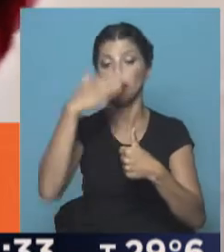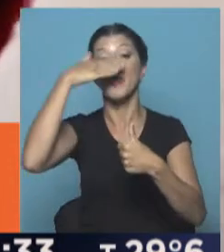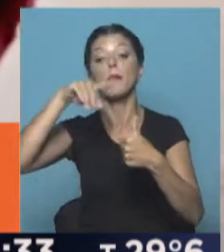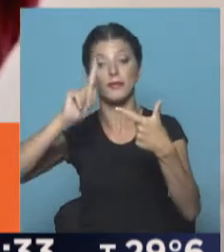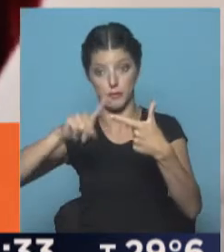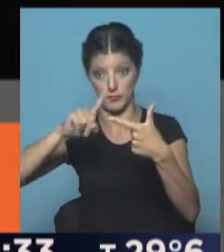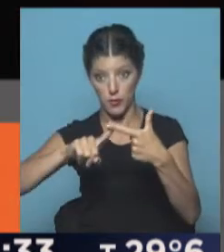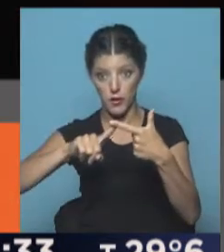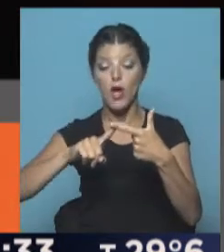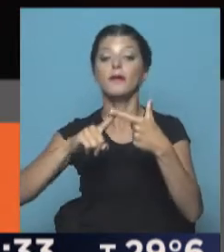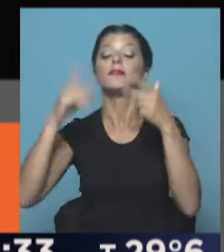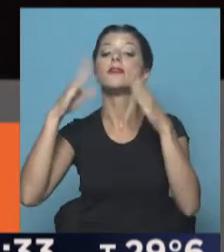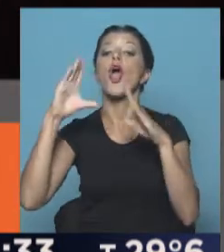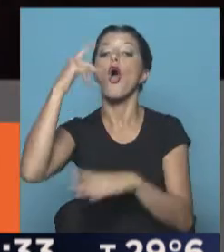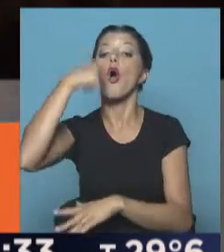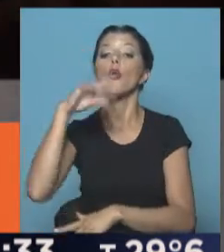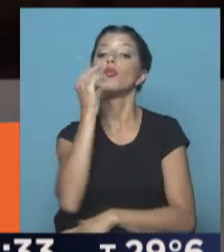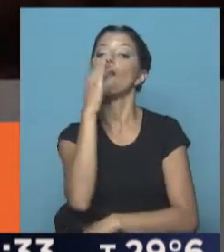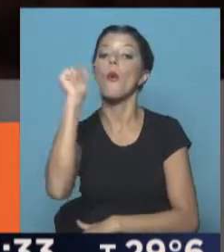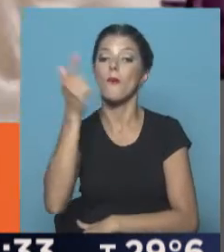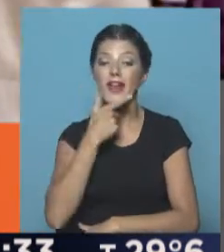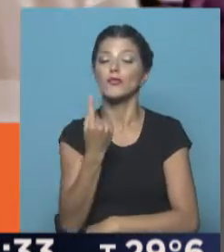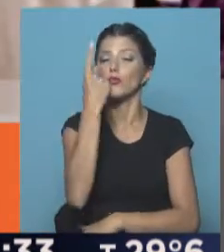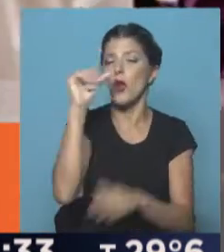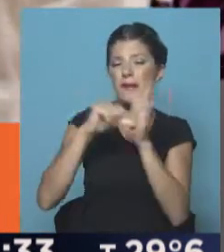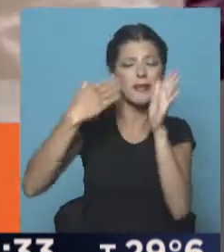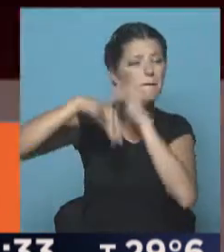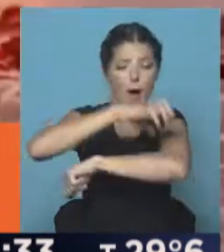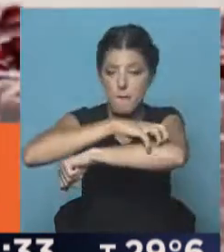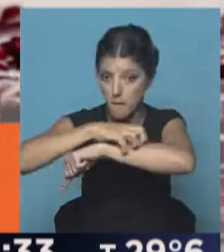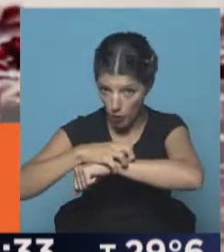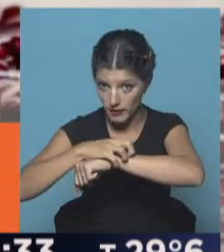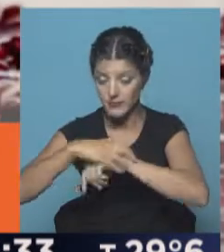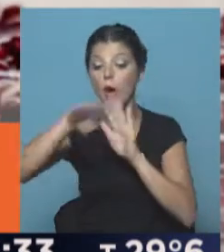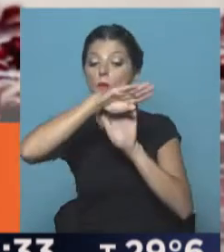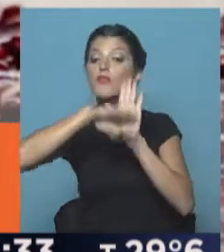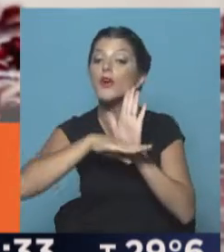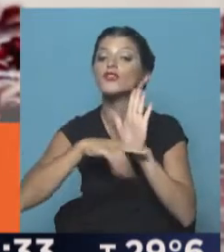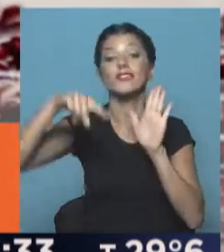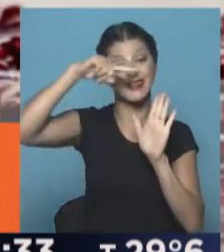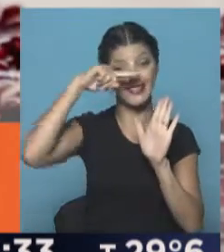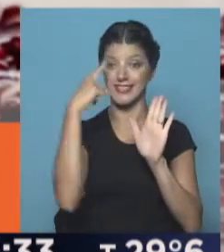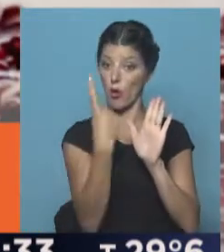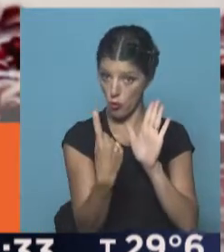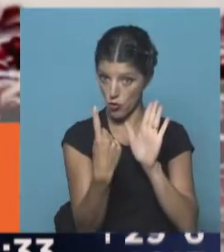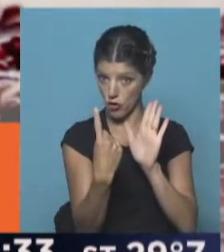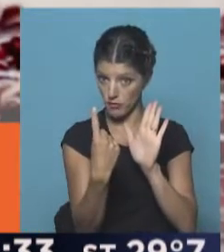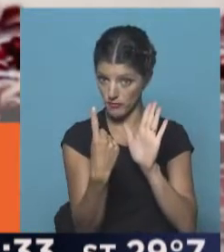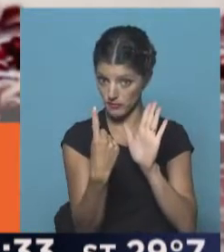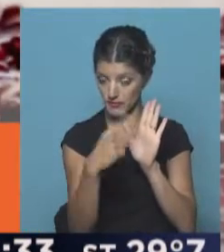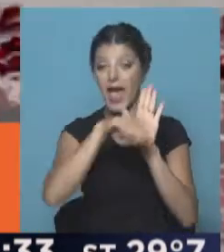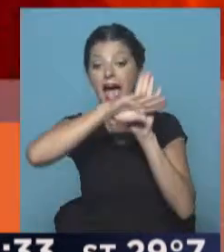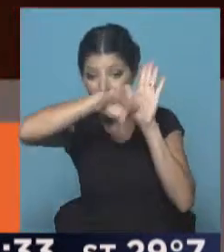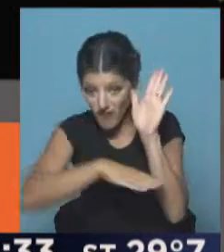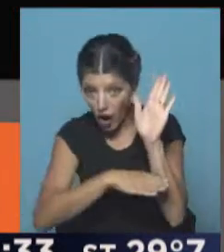se ubica Honduras, una de las naciones más pobres del continente, quien con el puesto 71 se encuentra incluso por encima de